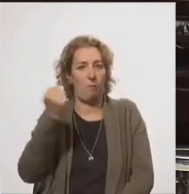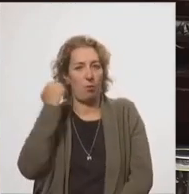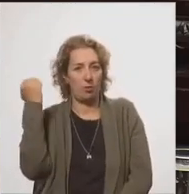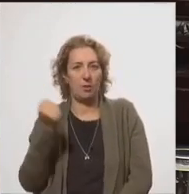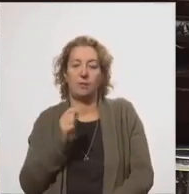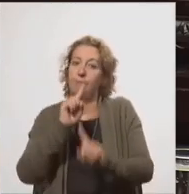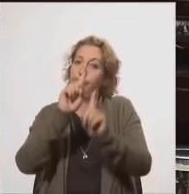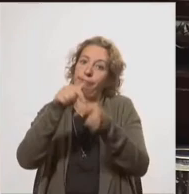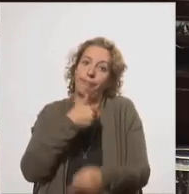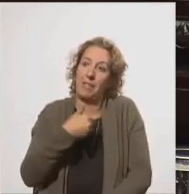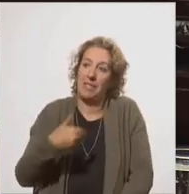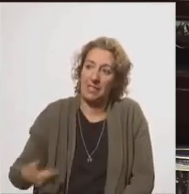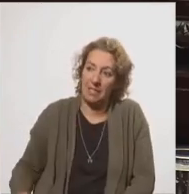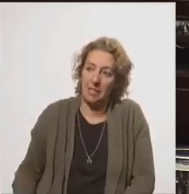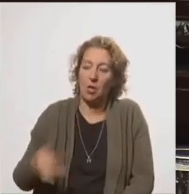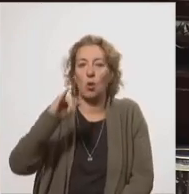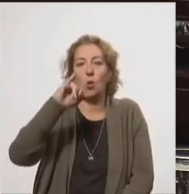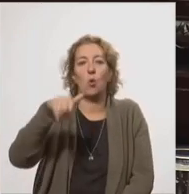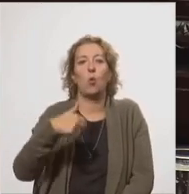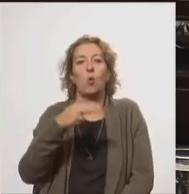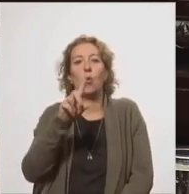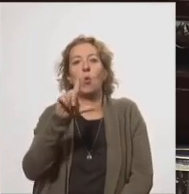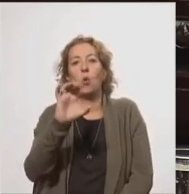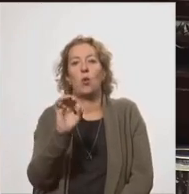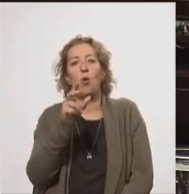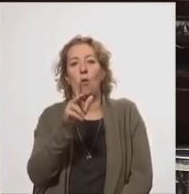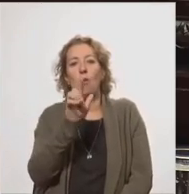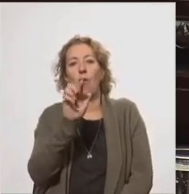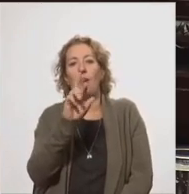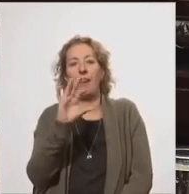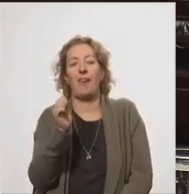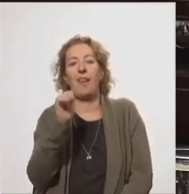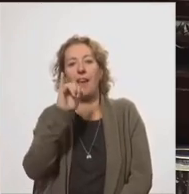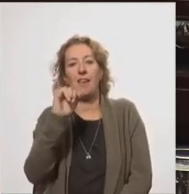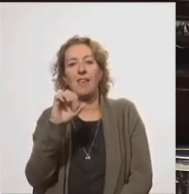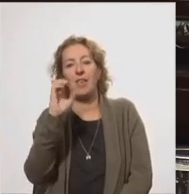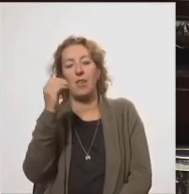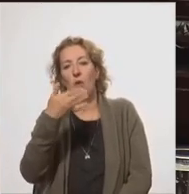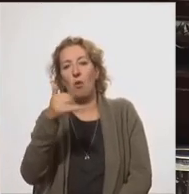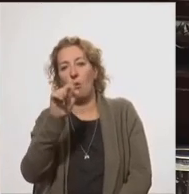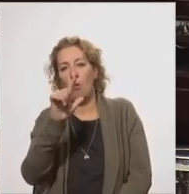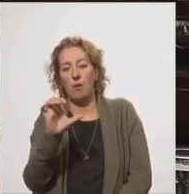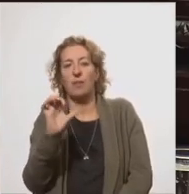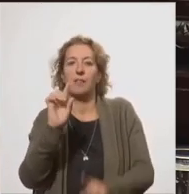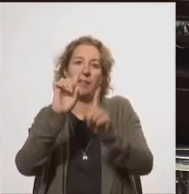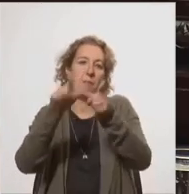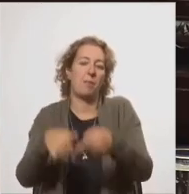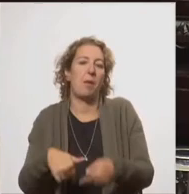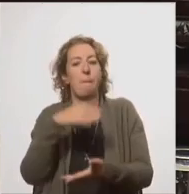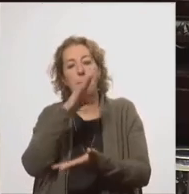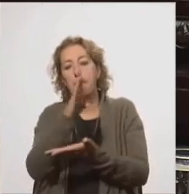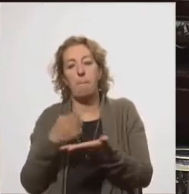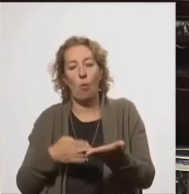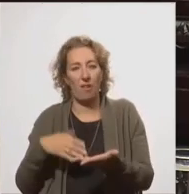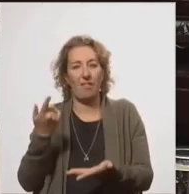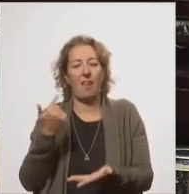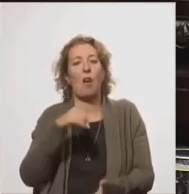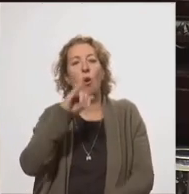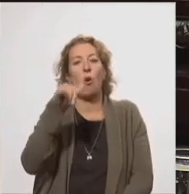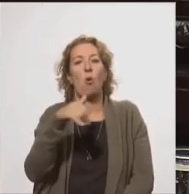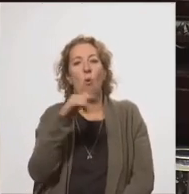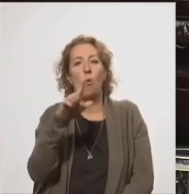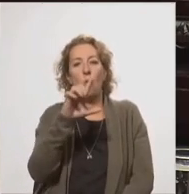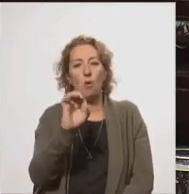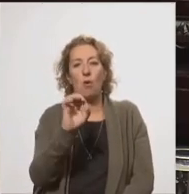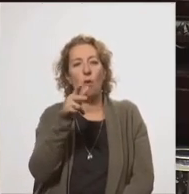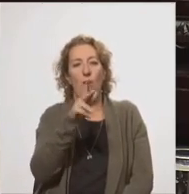de la República como Julio Herrera Lloves y un poeta de la estatura de Julio Herrera y Reisig. Su